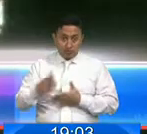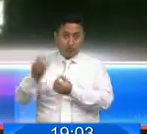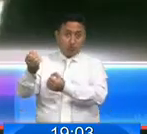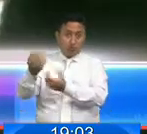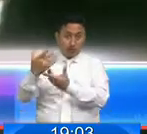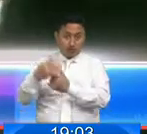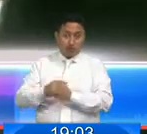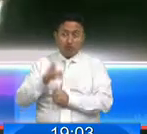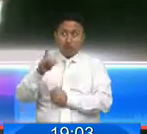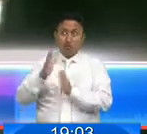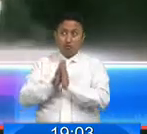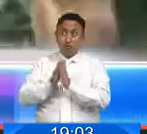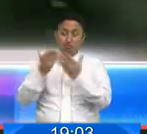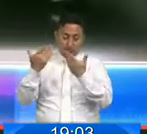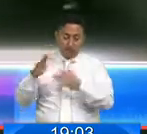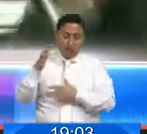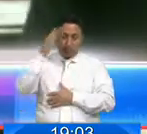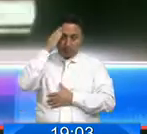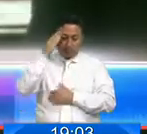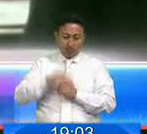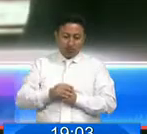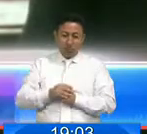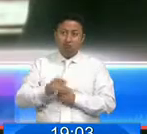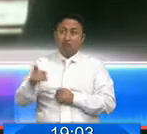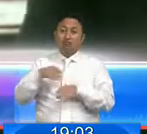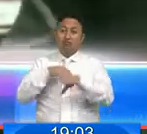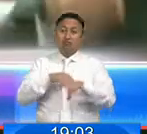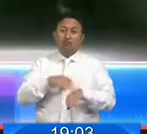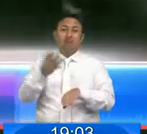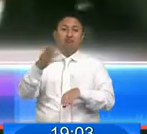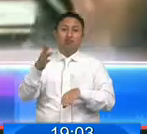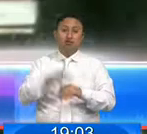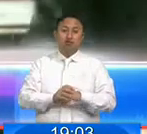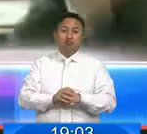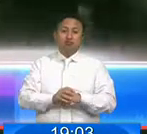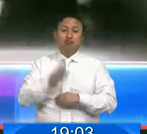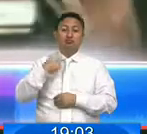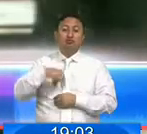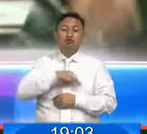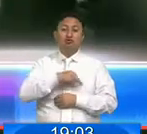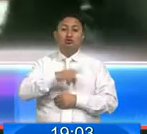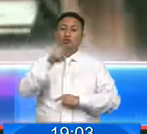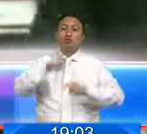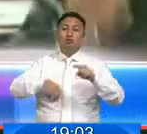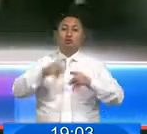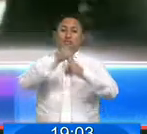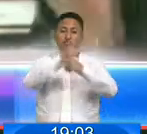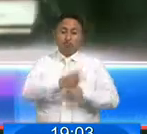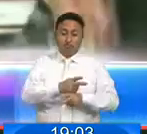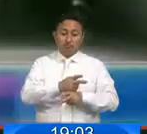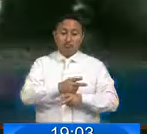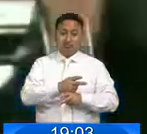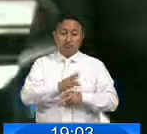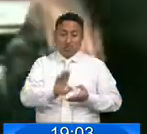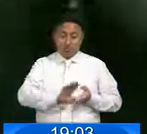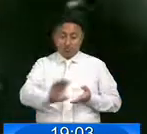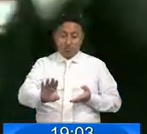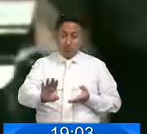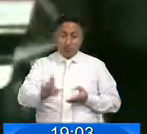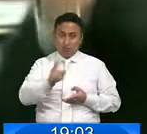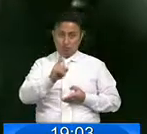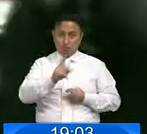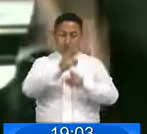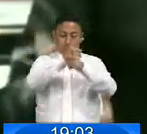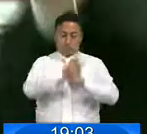hemos conocido su petición, no tiene fundamento y nosotros no tenemos por qué levantar la inmunidad